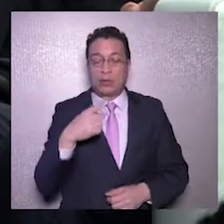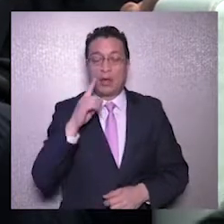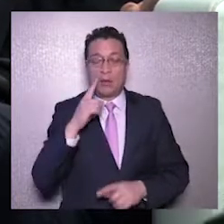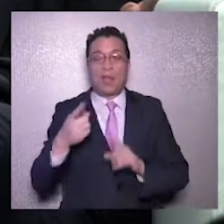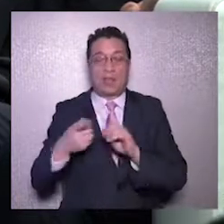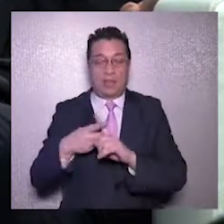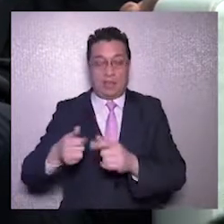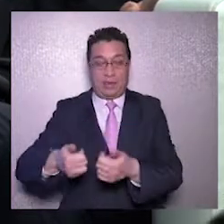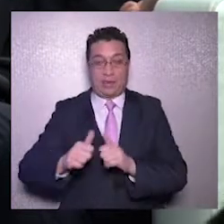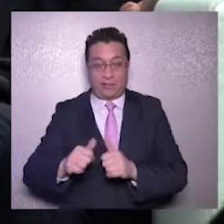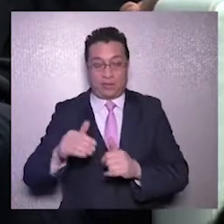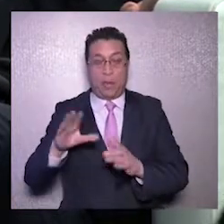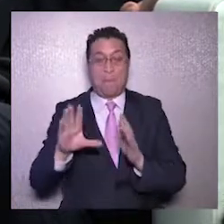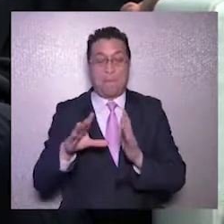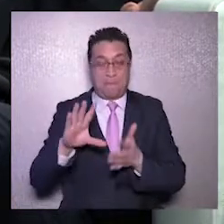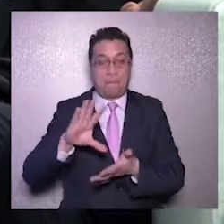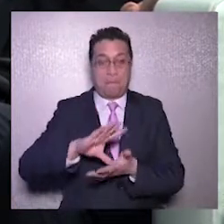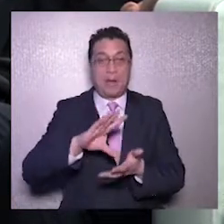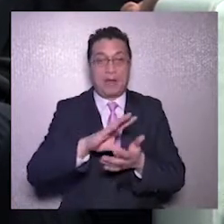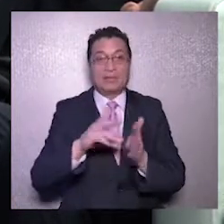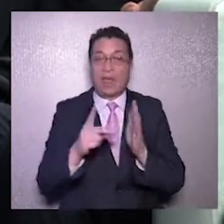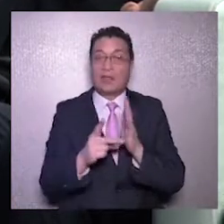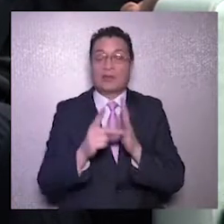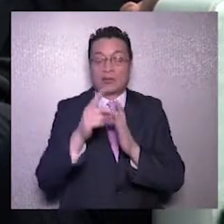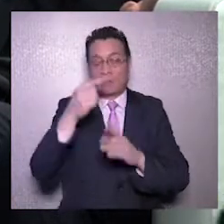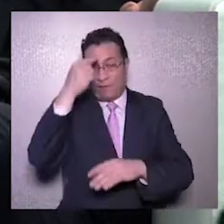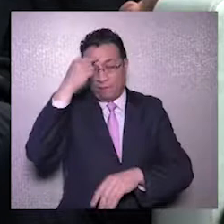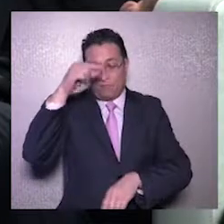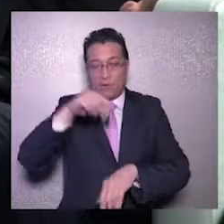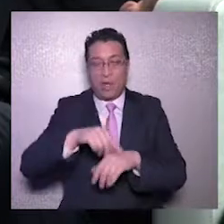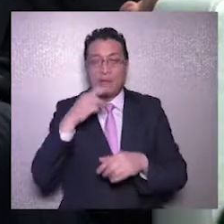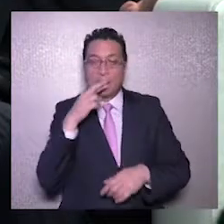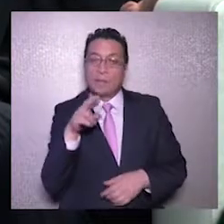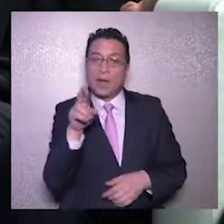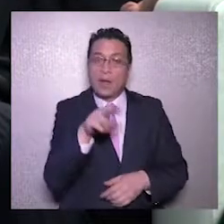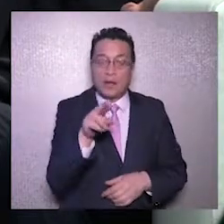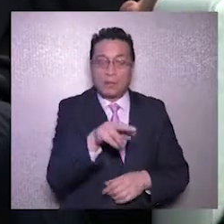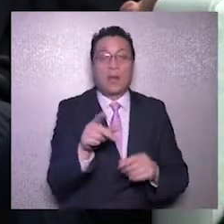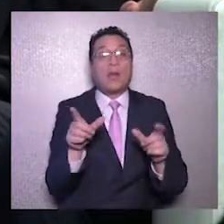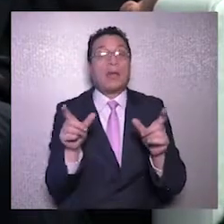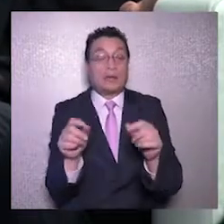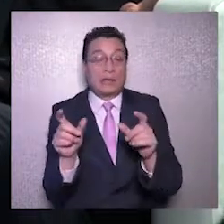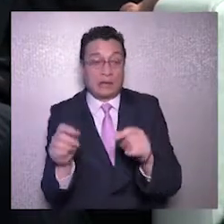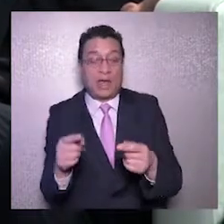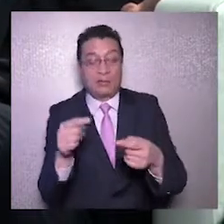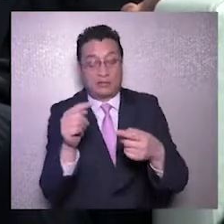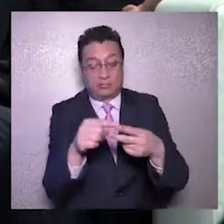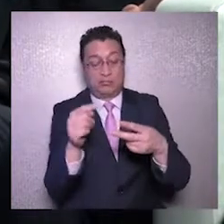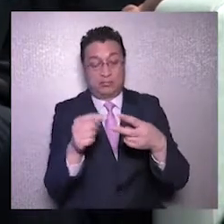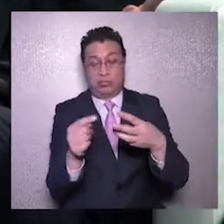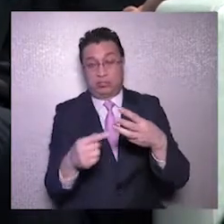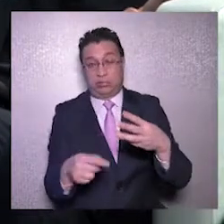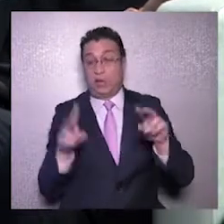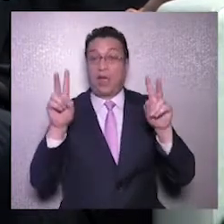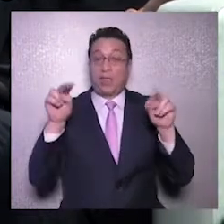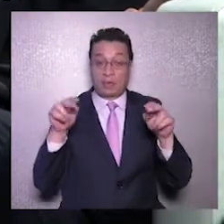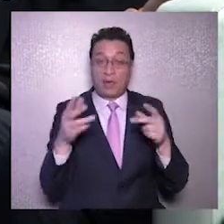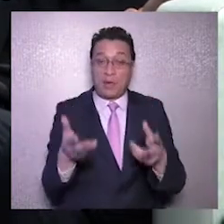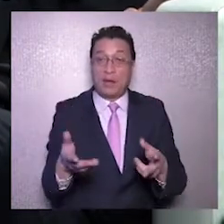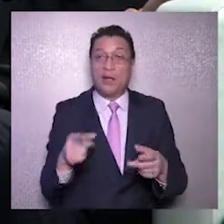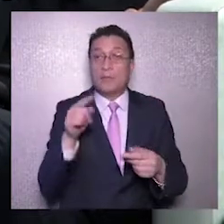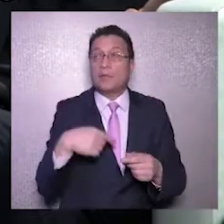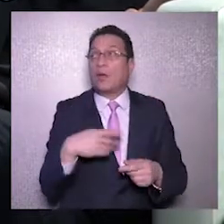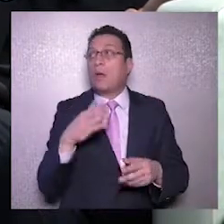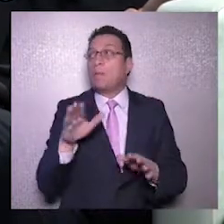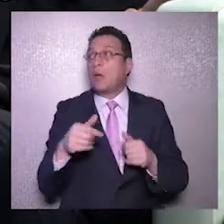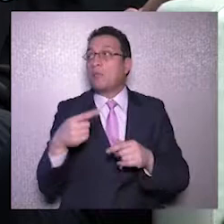de países desarrollados en términos de enfermedades crónicas, del cáncer, de una serie de materias que